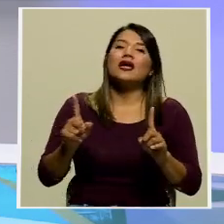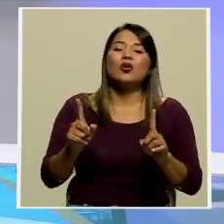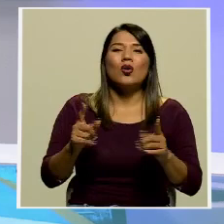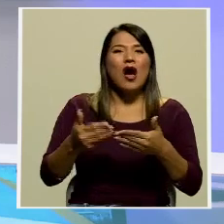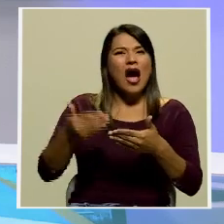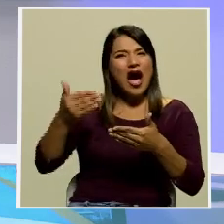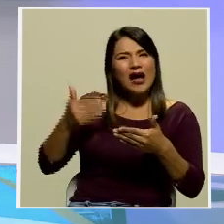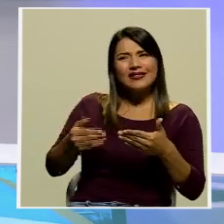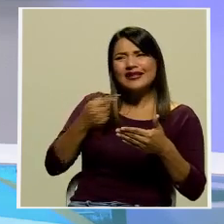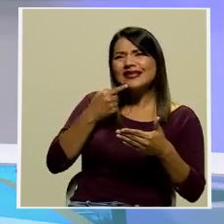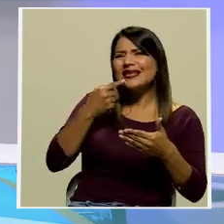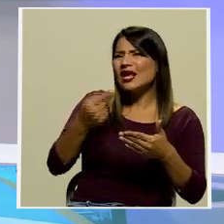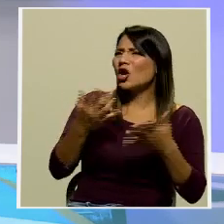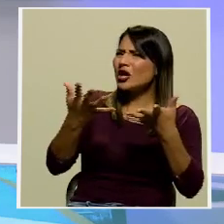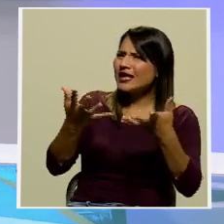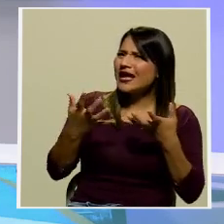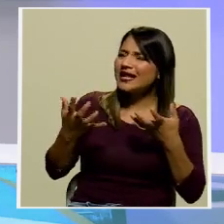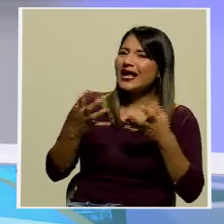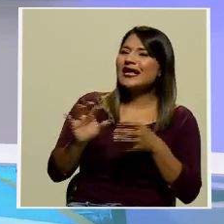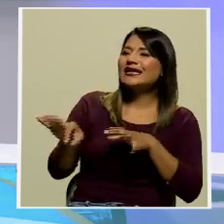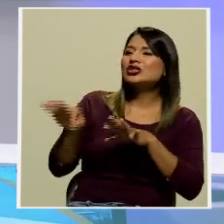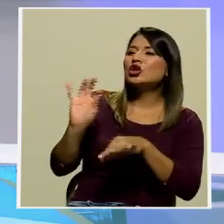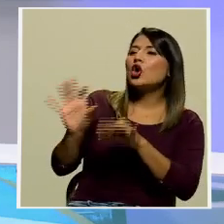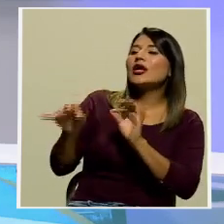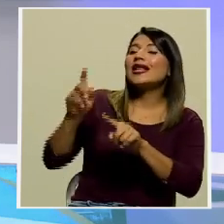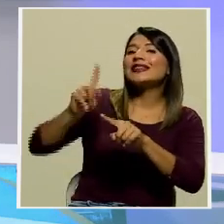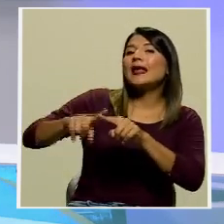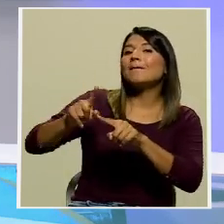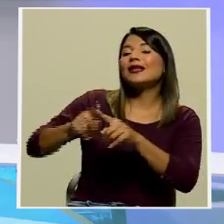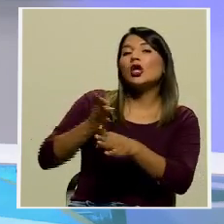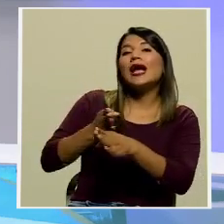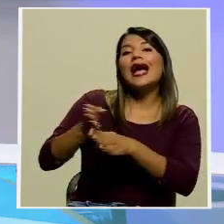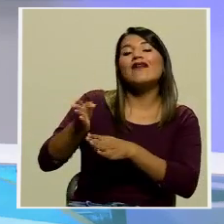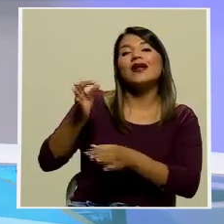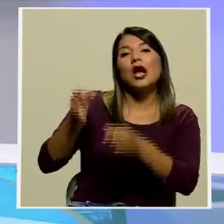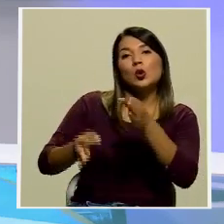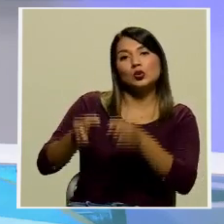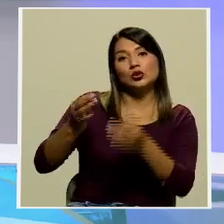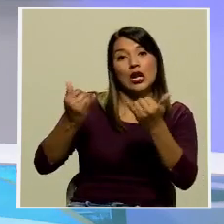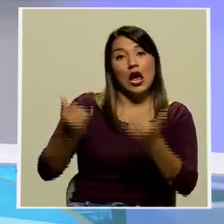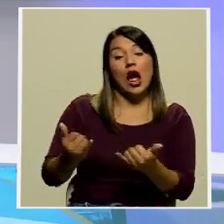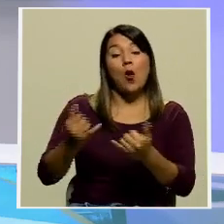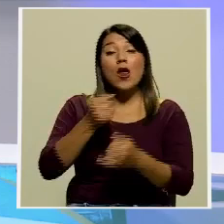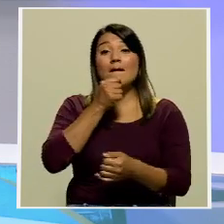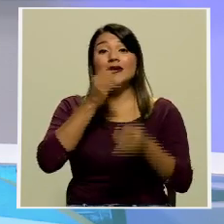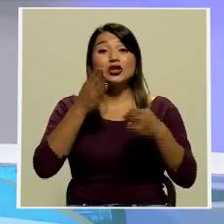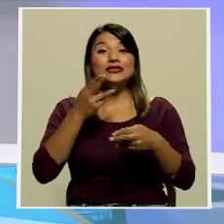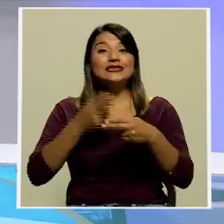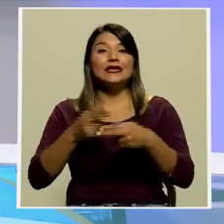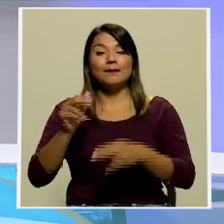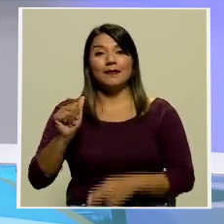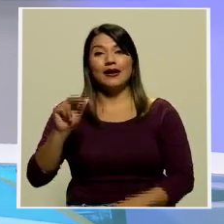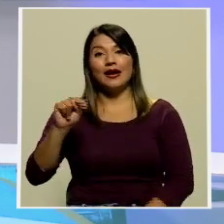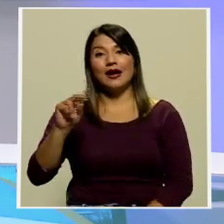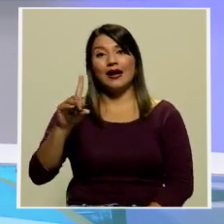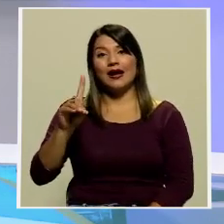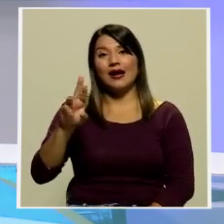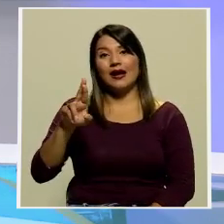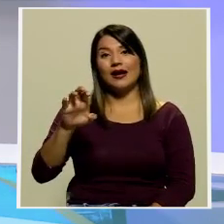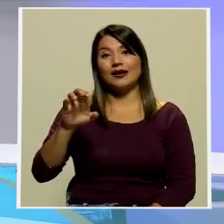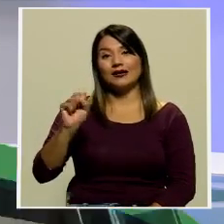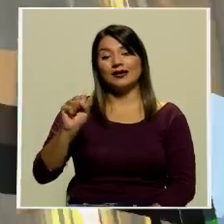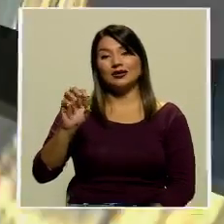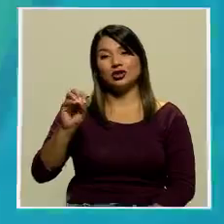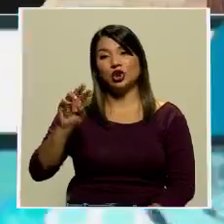elegidos mediante carrera judicial. Andrés Ortiz nos informa sobre el tema.